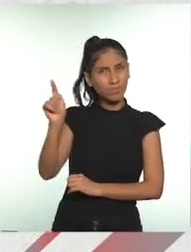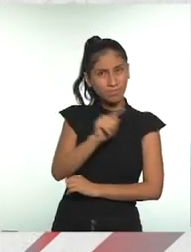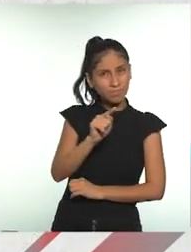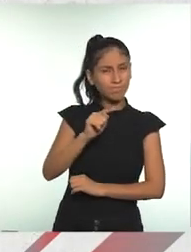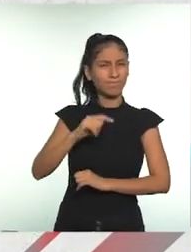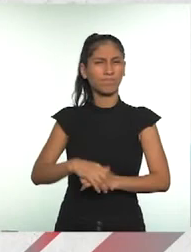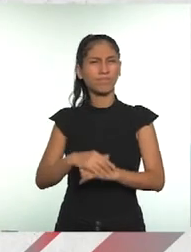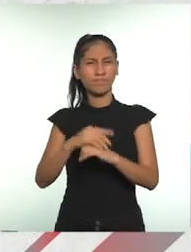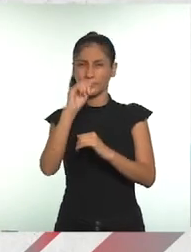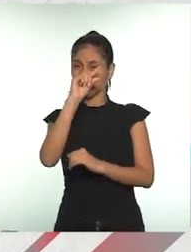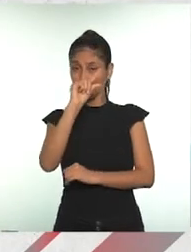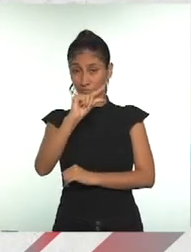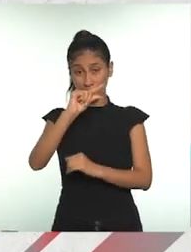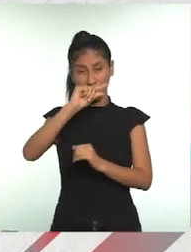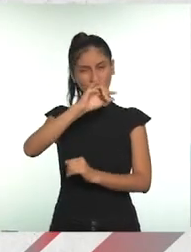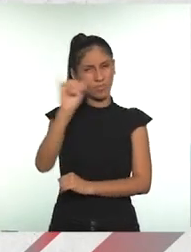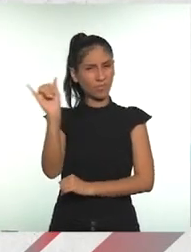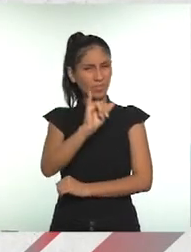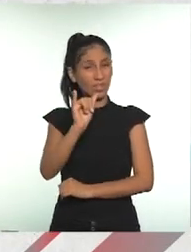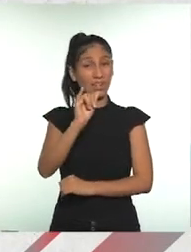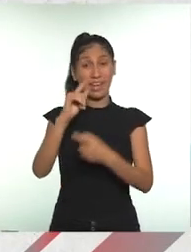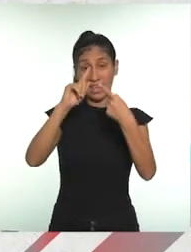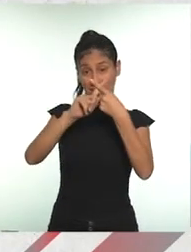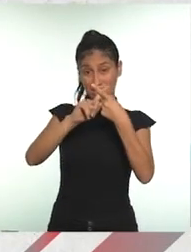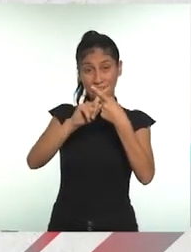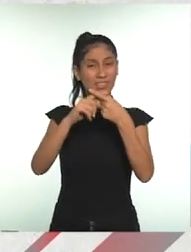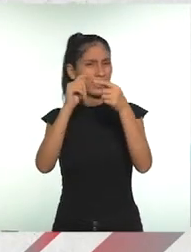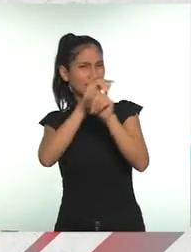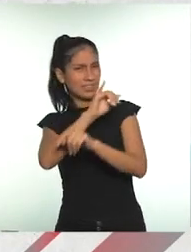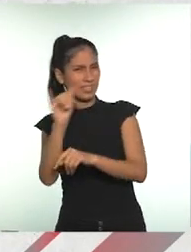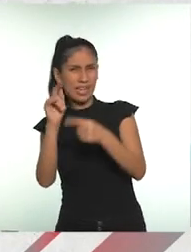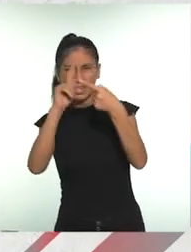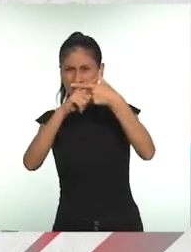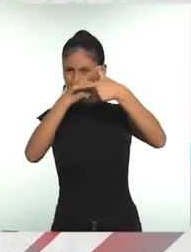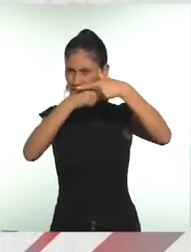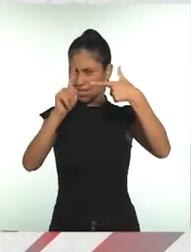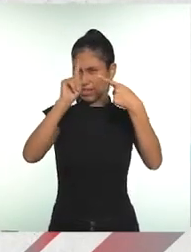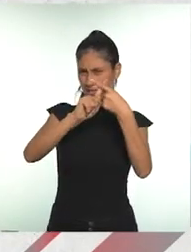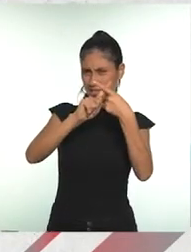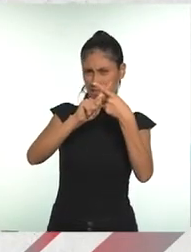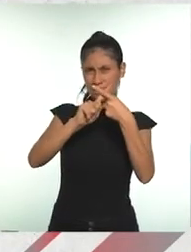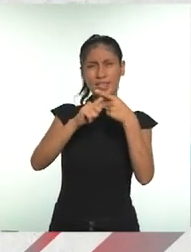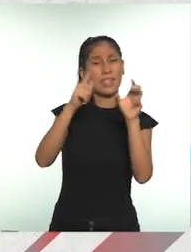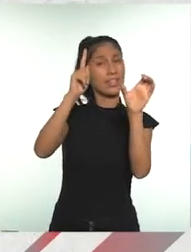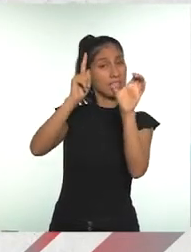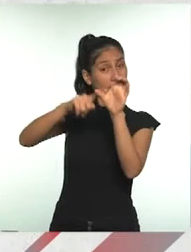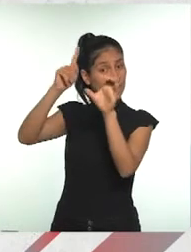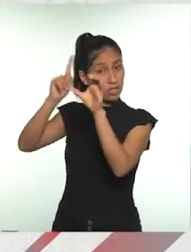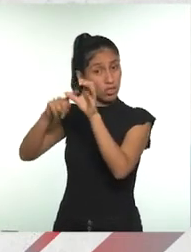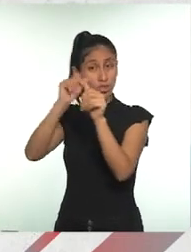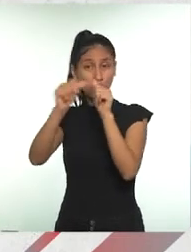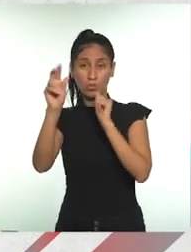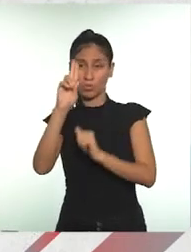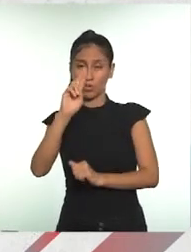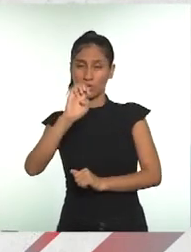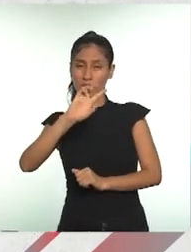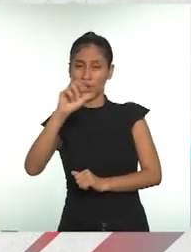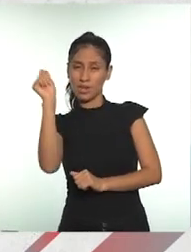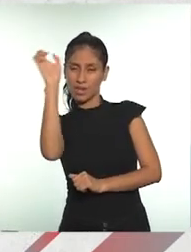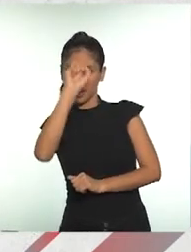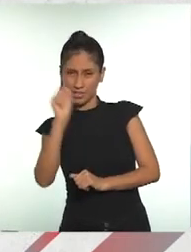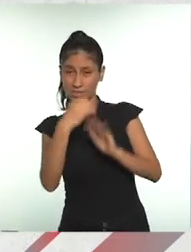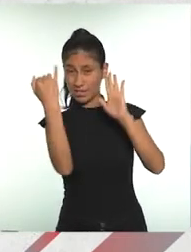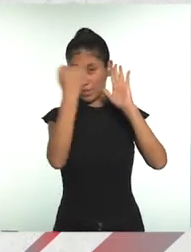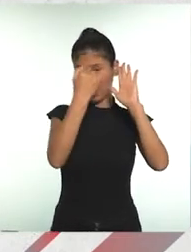más infinito. El intervalo G es igual a X tal que X pertenece al conjunto de los números reales. Y